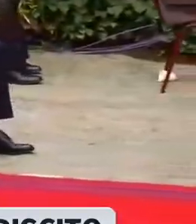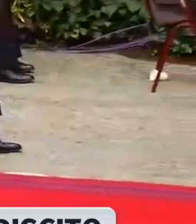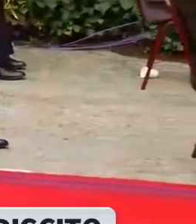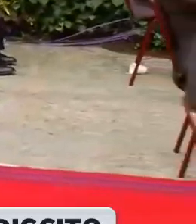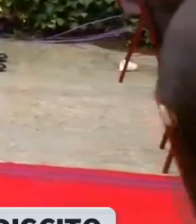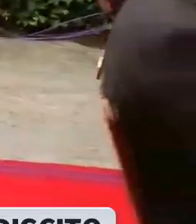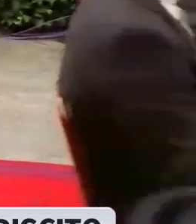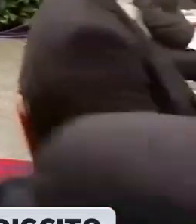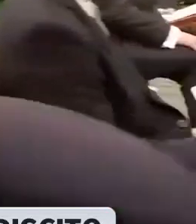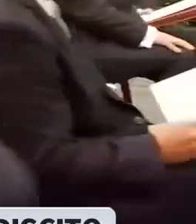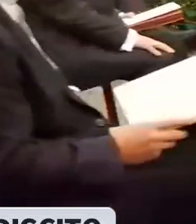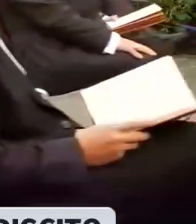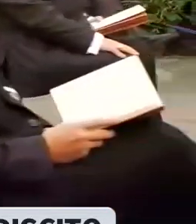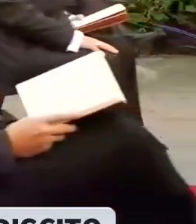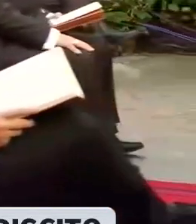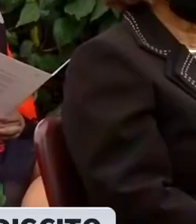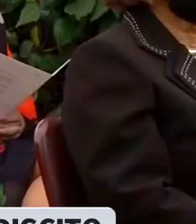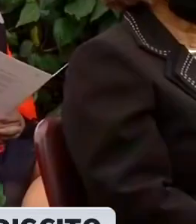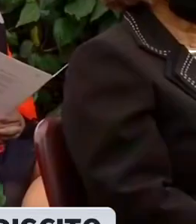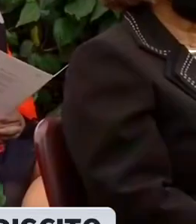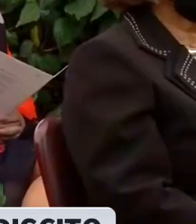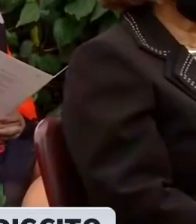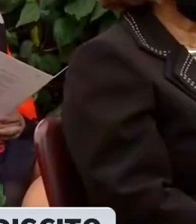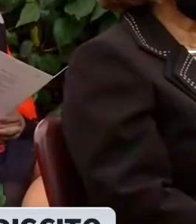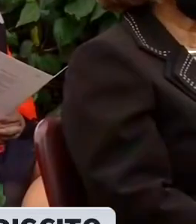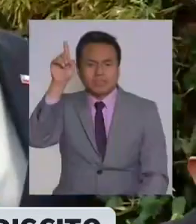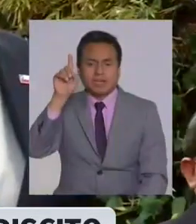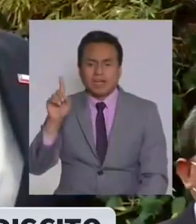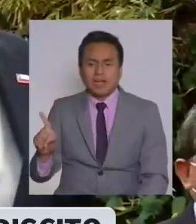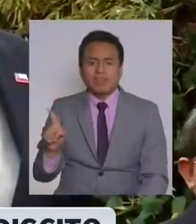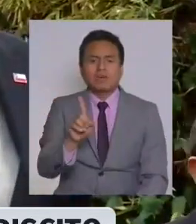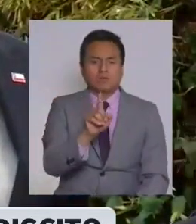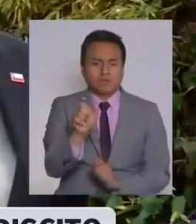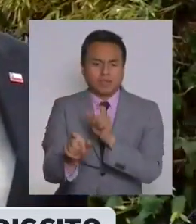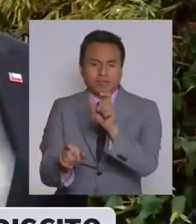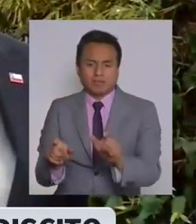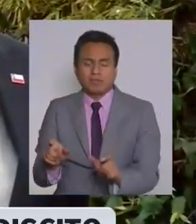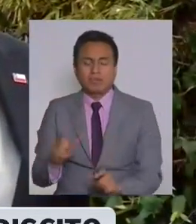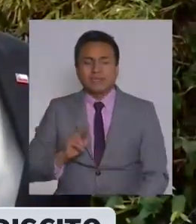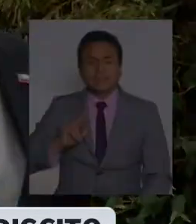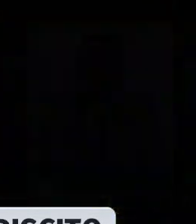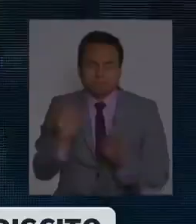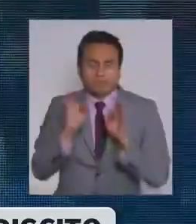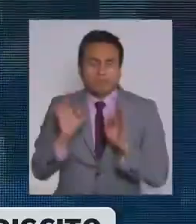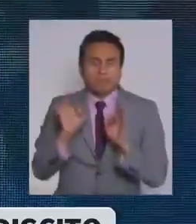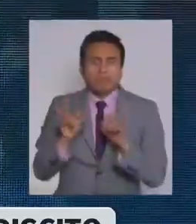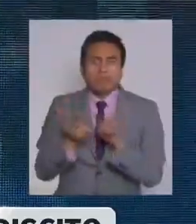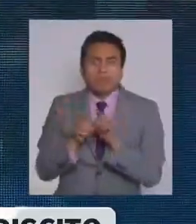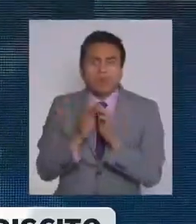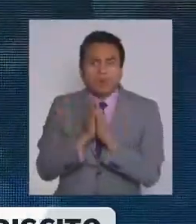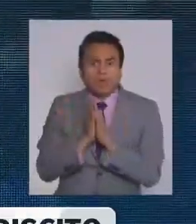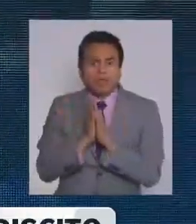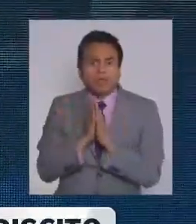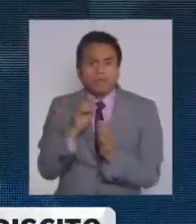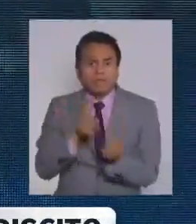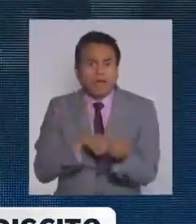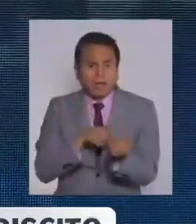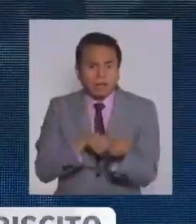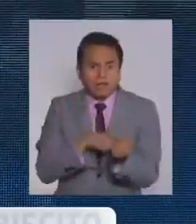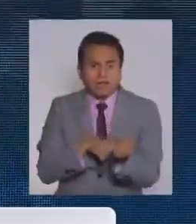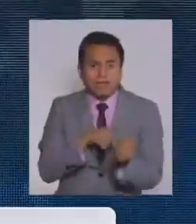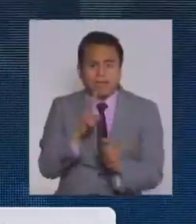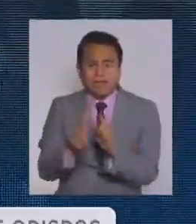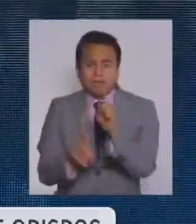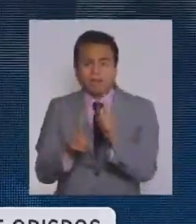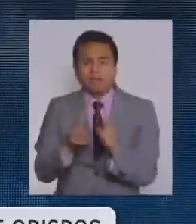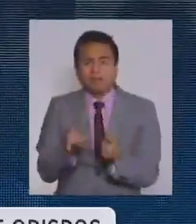del COVID-19 en nuestro país se tomaron gran parte de los discursos de la ceremonia. Señor, queremos orar por la familia de aquellos